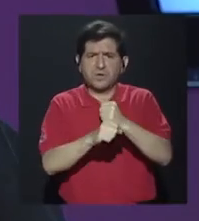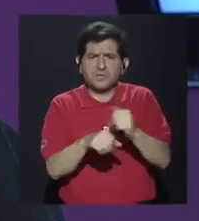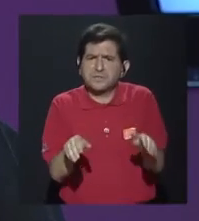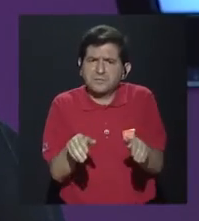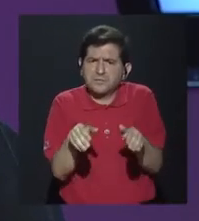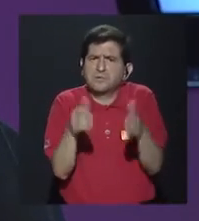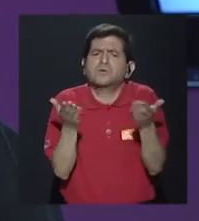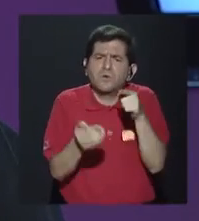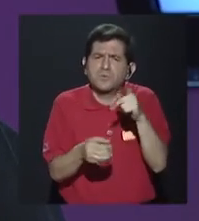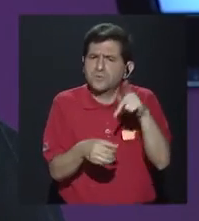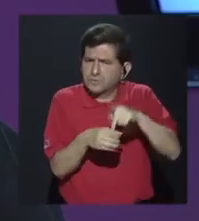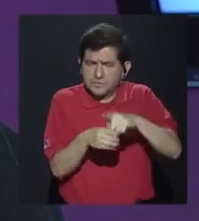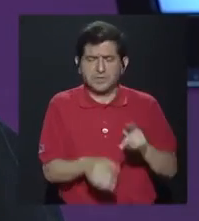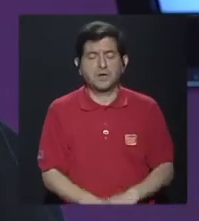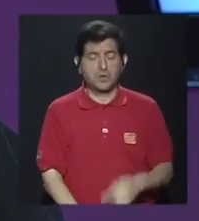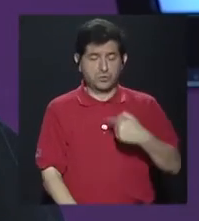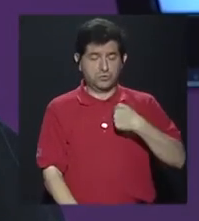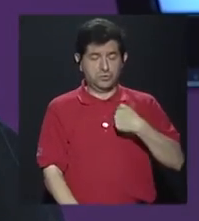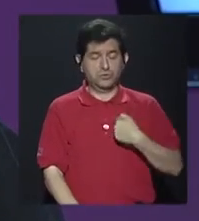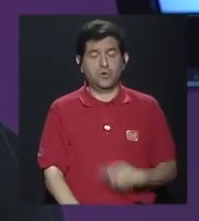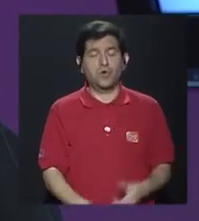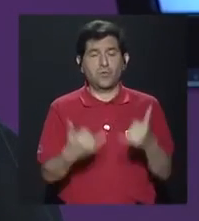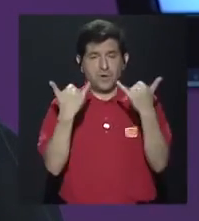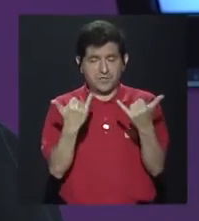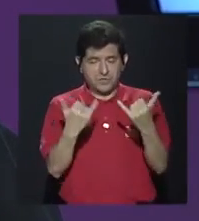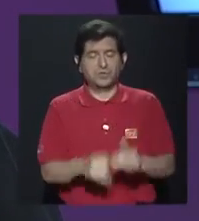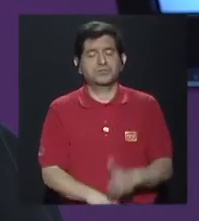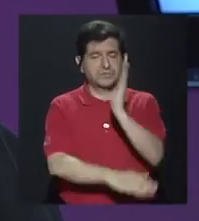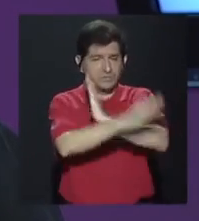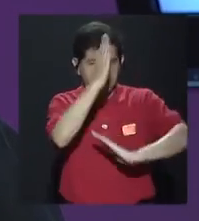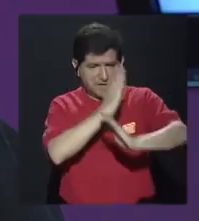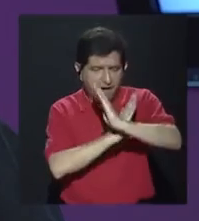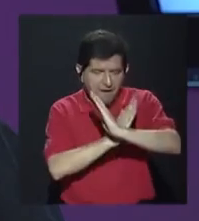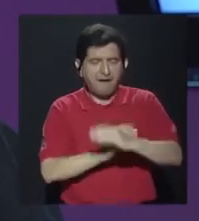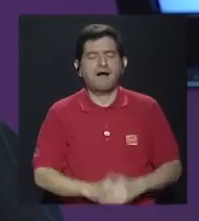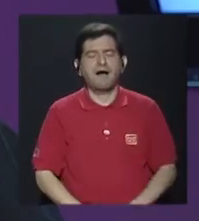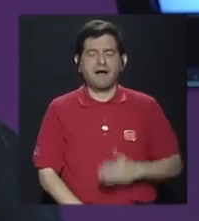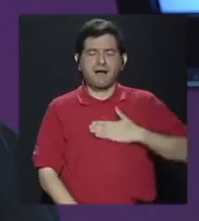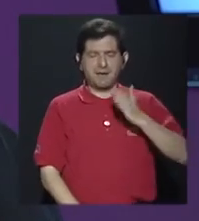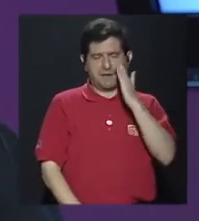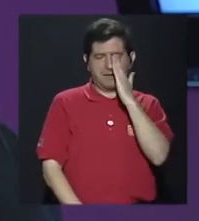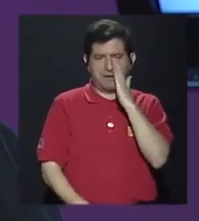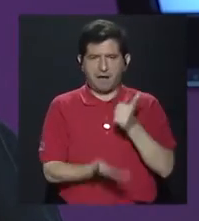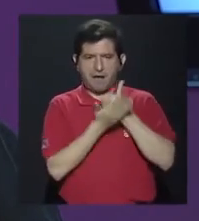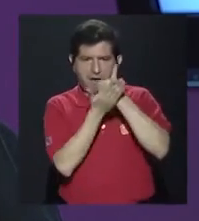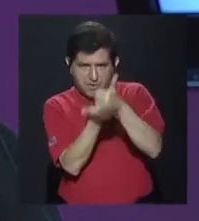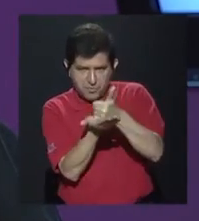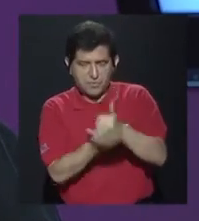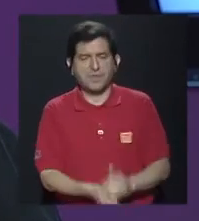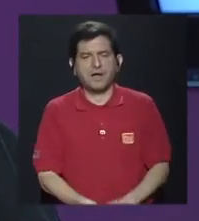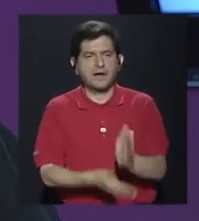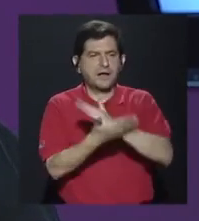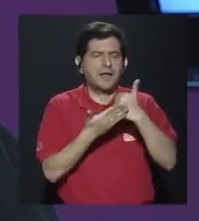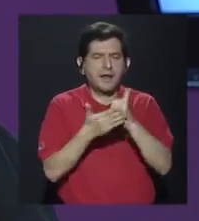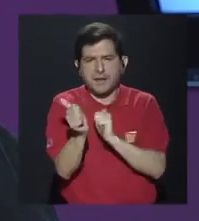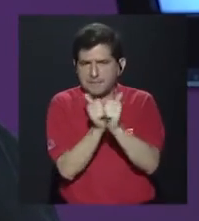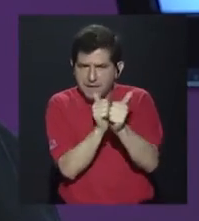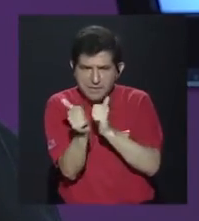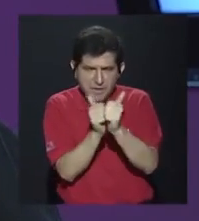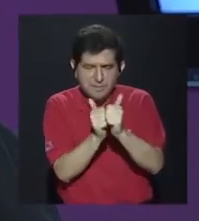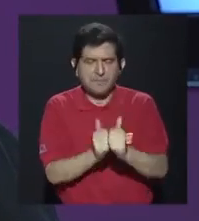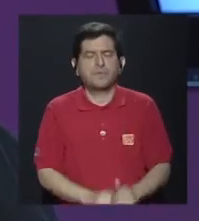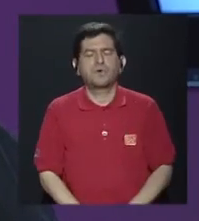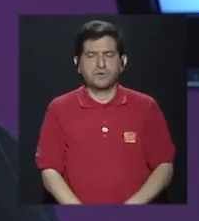Yo, al adquirir mi discapacidad, mi mamá me ayudó en la parte de deporte, que hiciera natación para